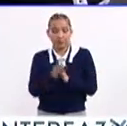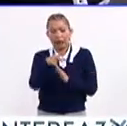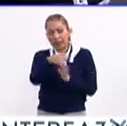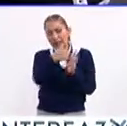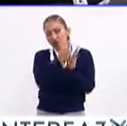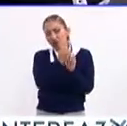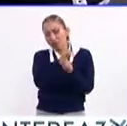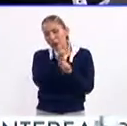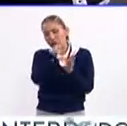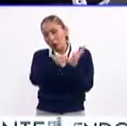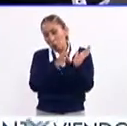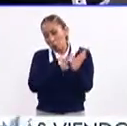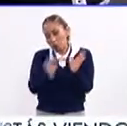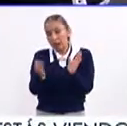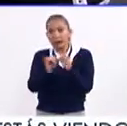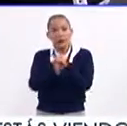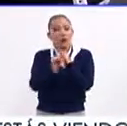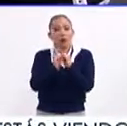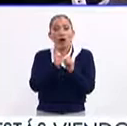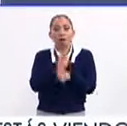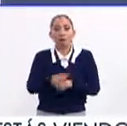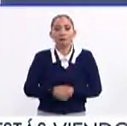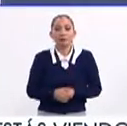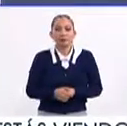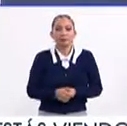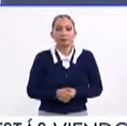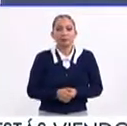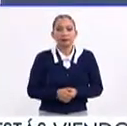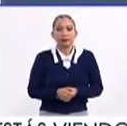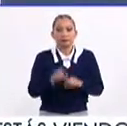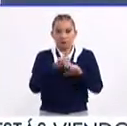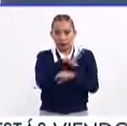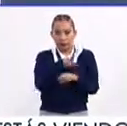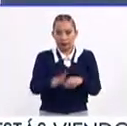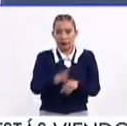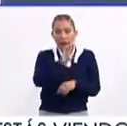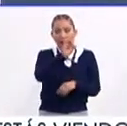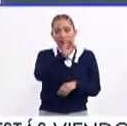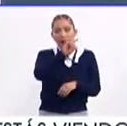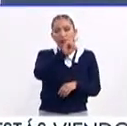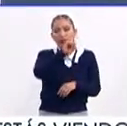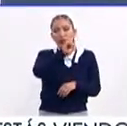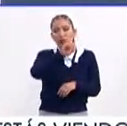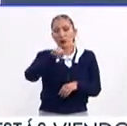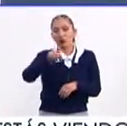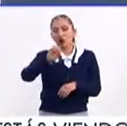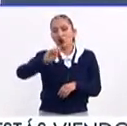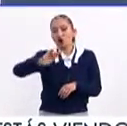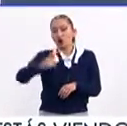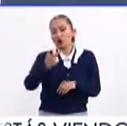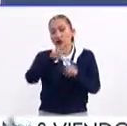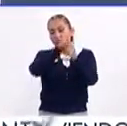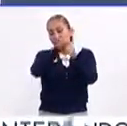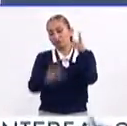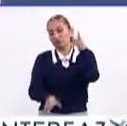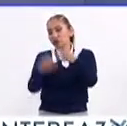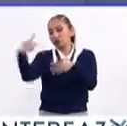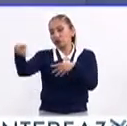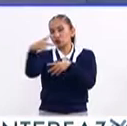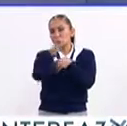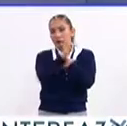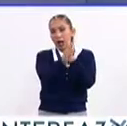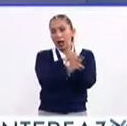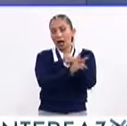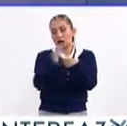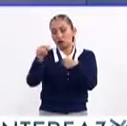están los datos, hay una alternativa. ¿Cuál es la página de internet? La general es flaxo.org, uh-huh. Y de ahí cada país tiene,